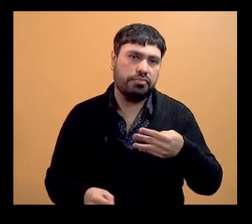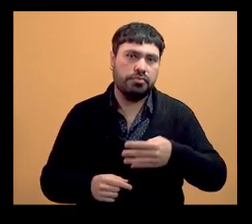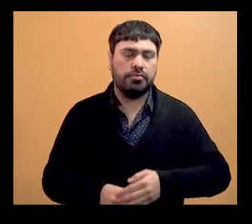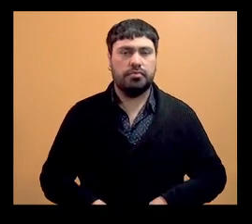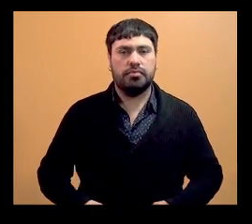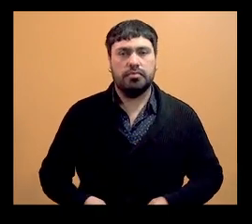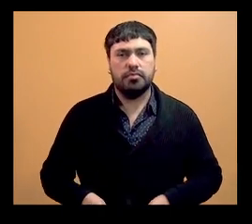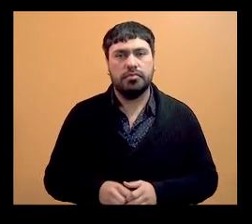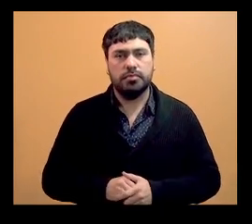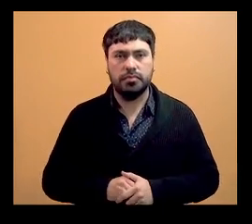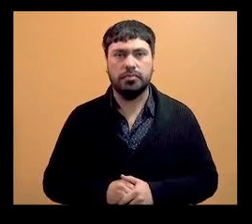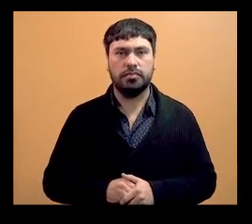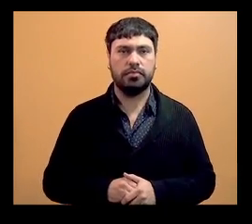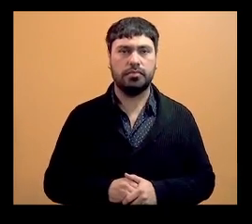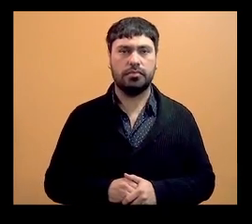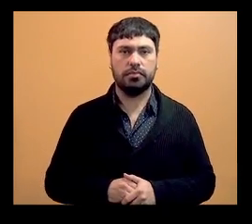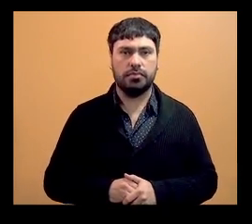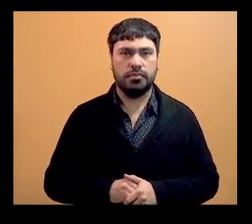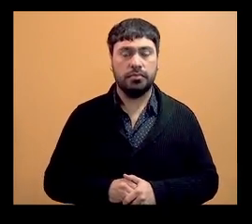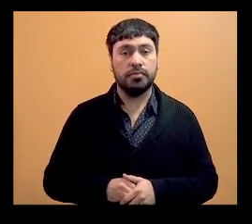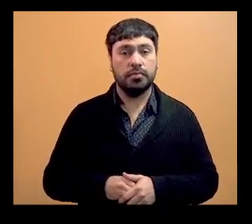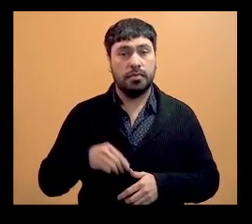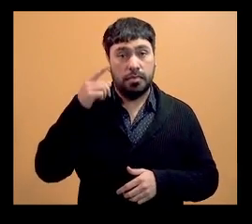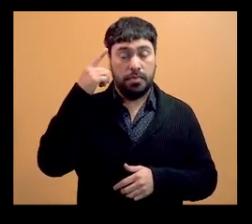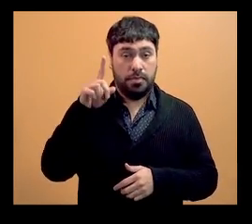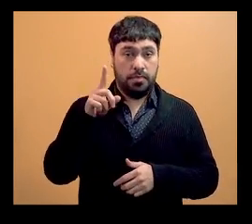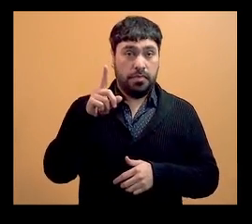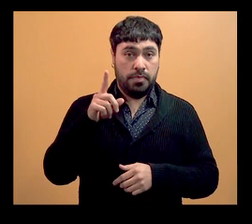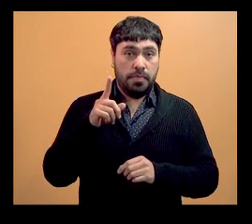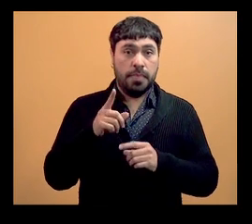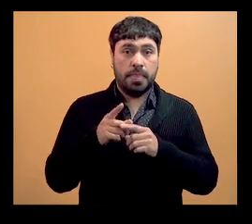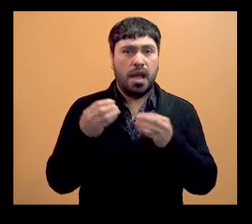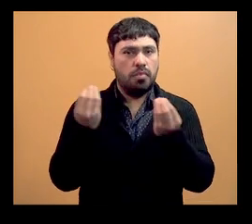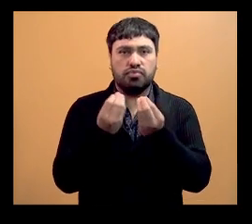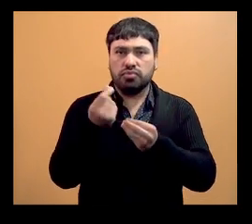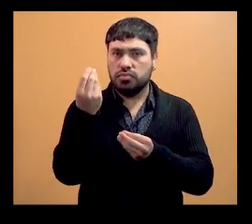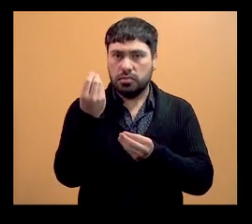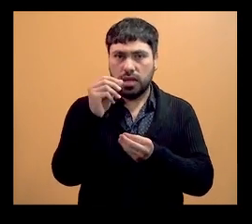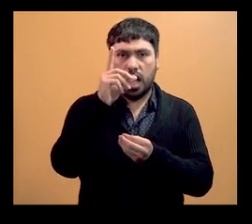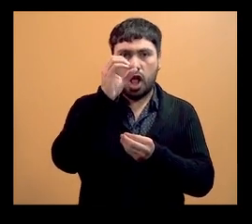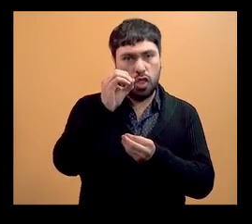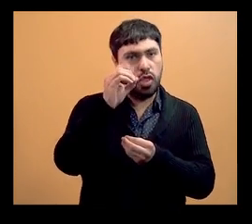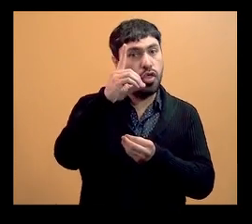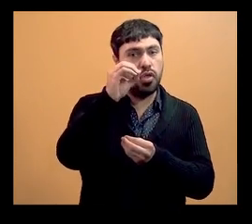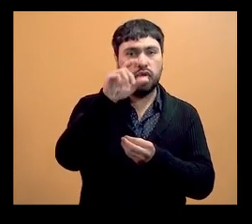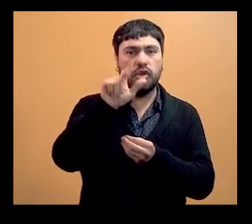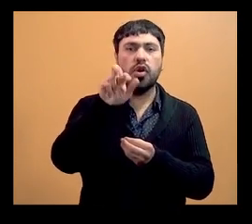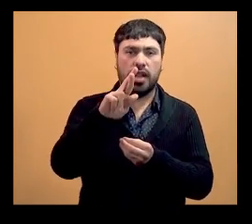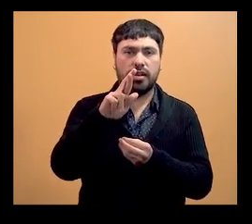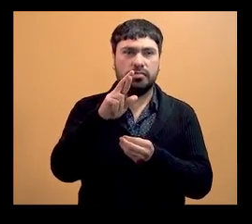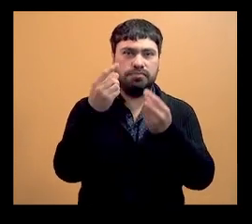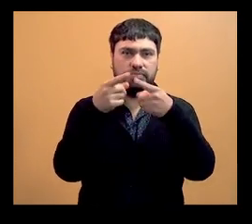que en general se puede considerar que cada dólar invertido retornó alrededor de 6 dólares y algunos beneficios se